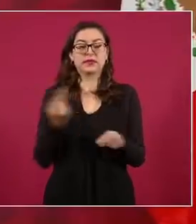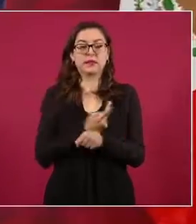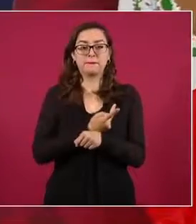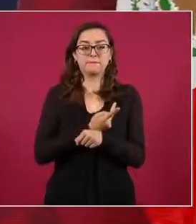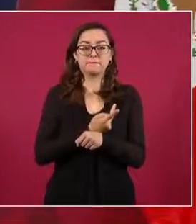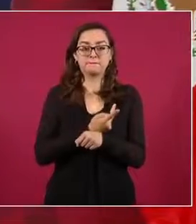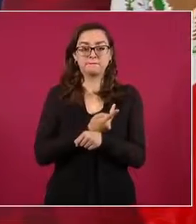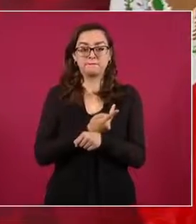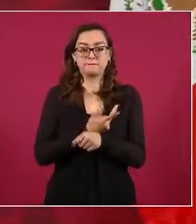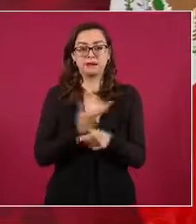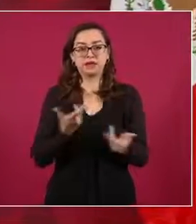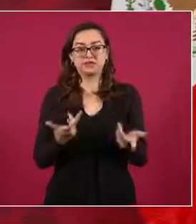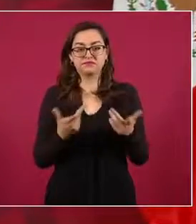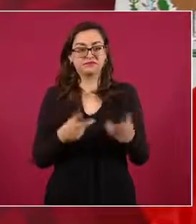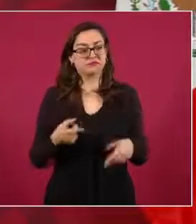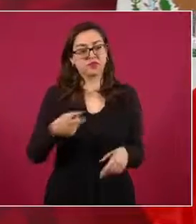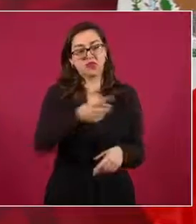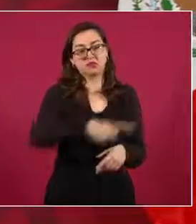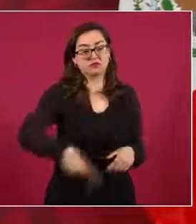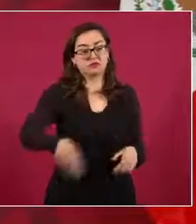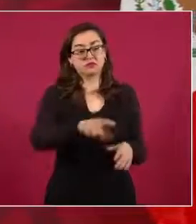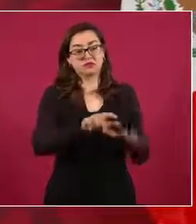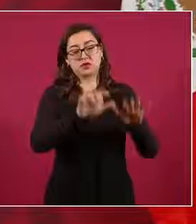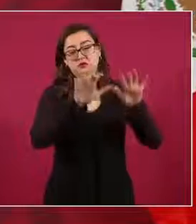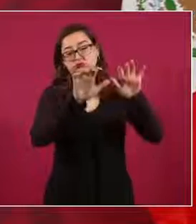los abajo firmantes a defender